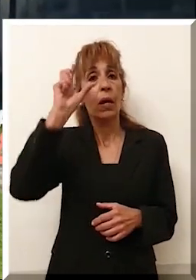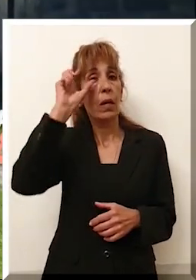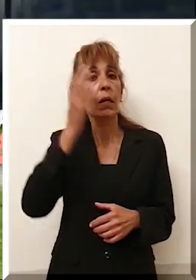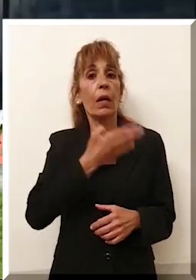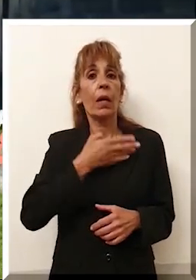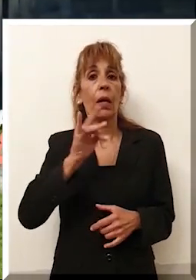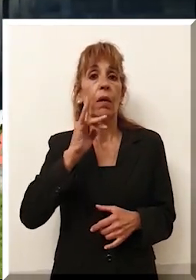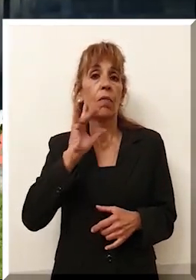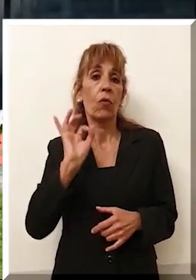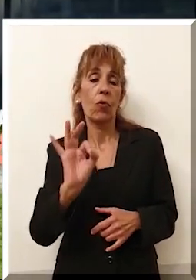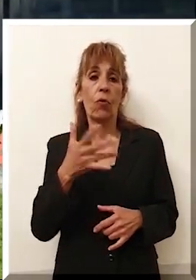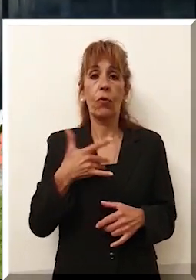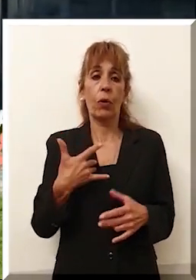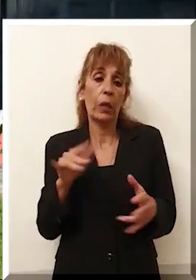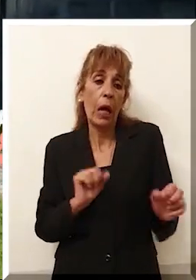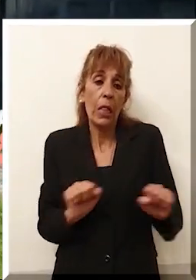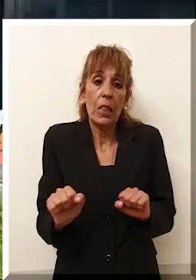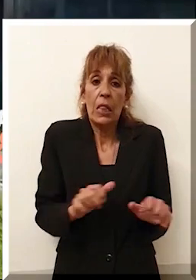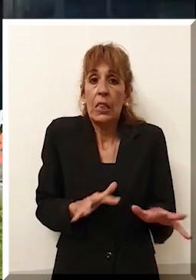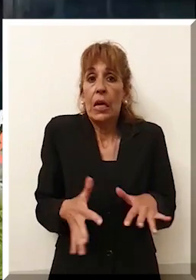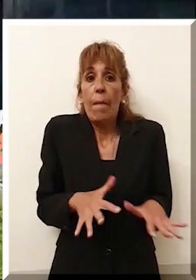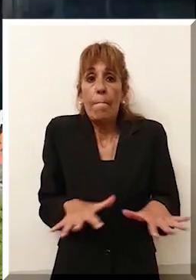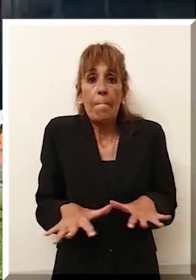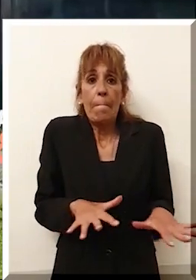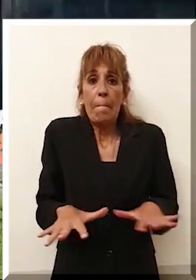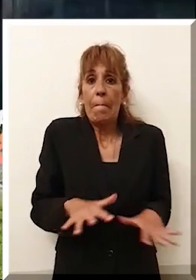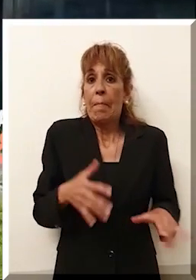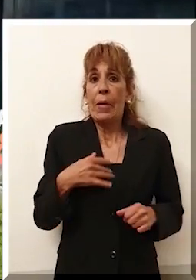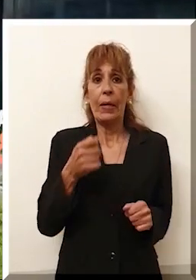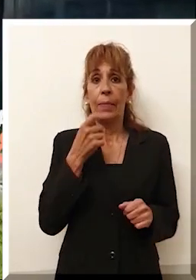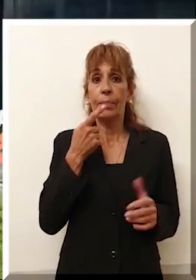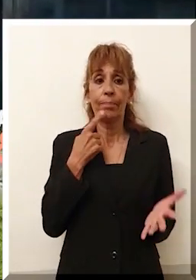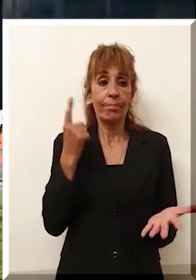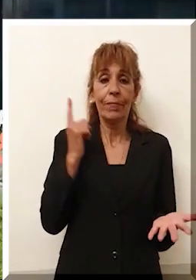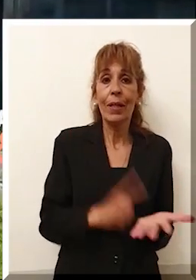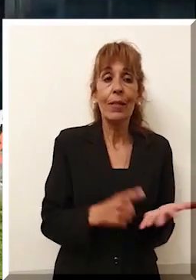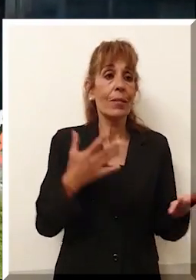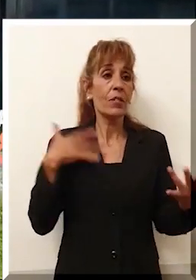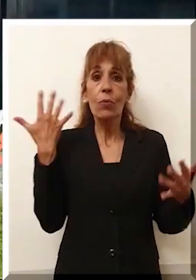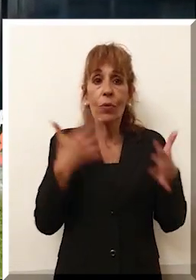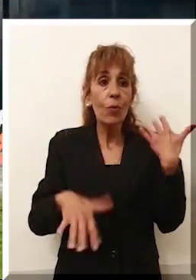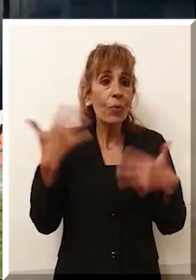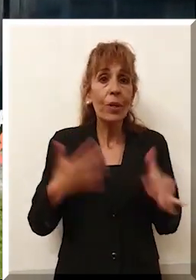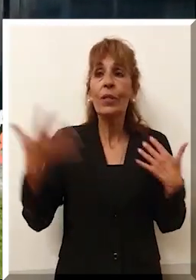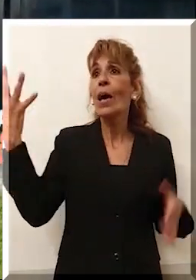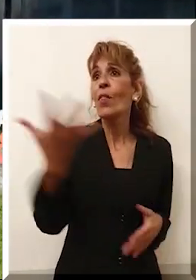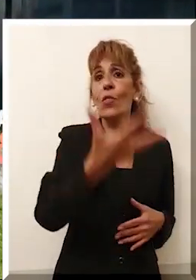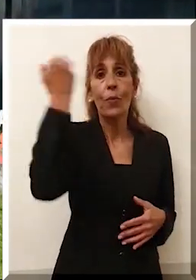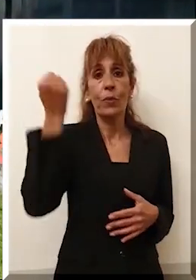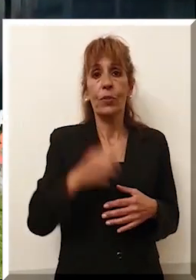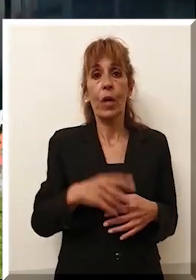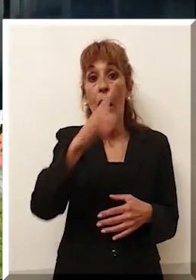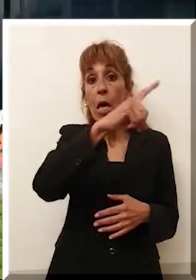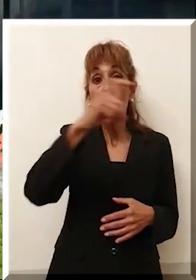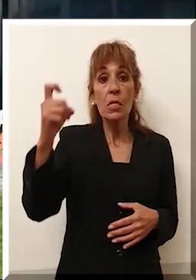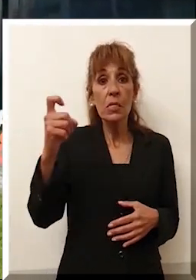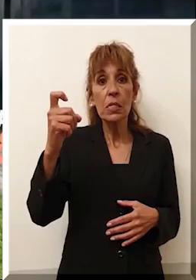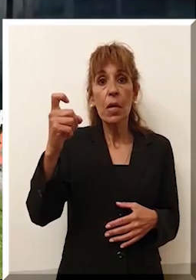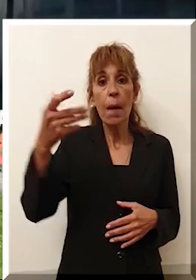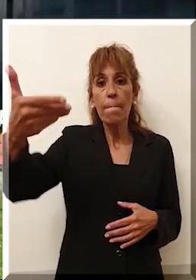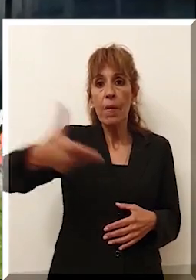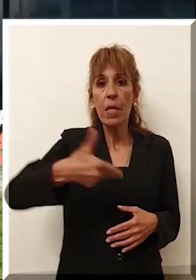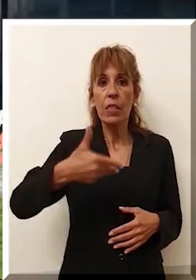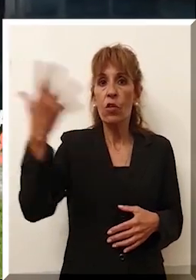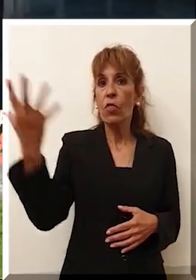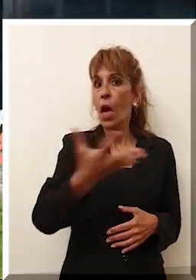Si ustedes lo ven, está temblando. Nunca se adaptó. Tomamos la decisión de pedir una adopción urgente. Llegaron casi 100 pedidos de adopción por